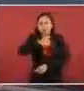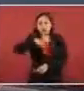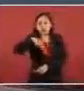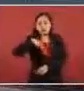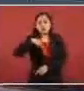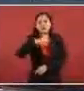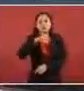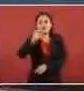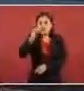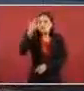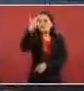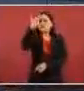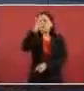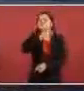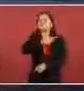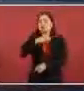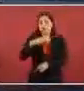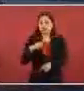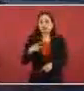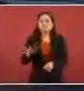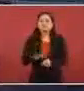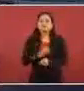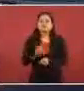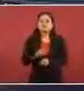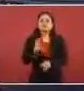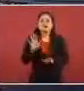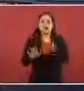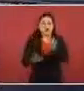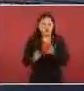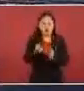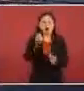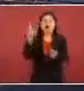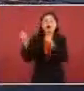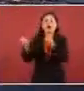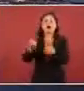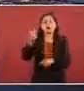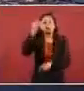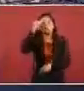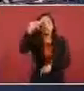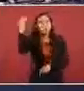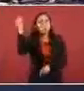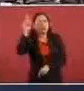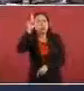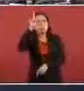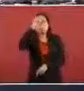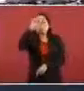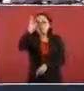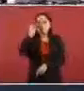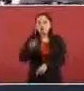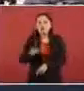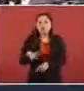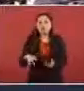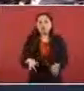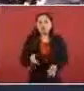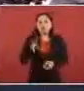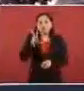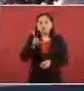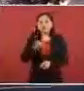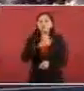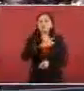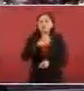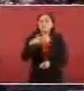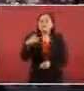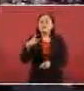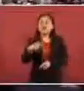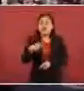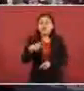veces hay como amnesia en algunos. No debe olvidarse que